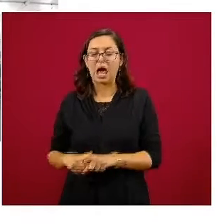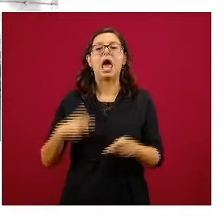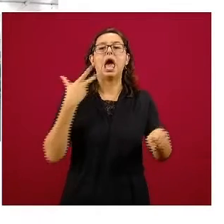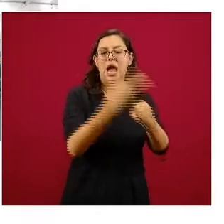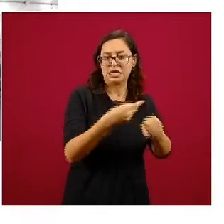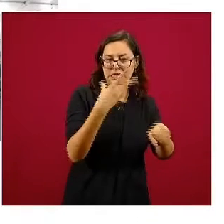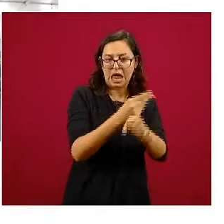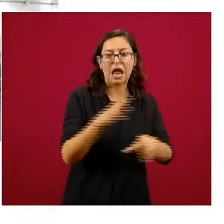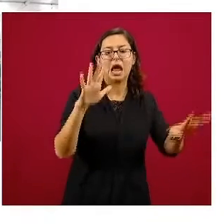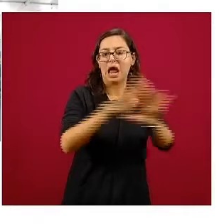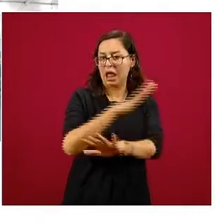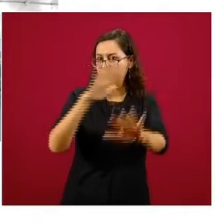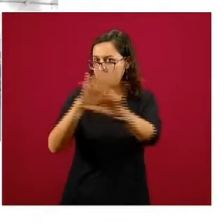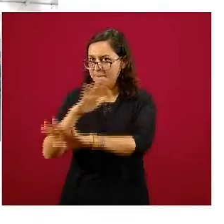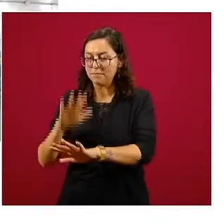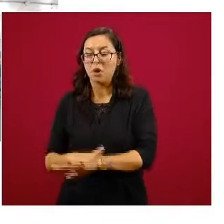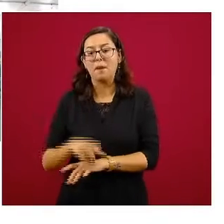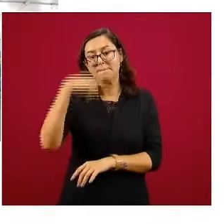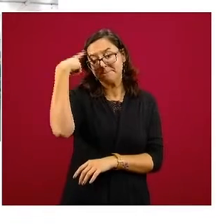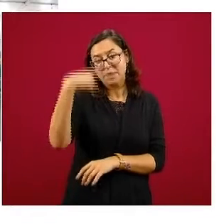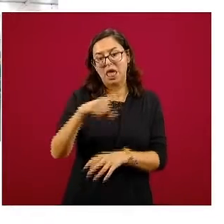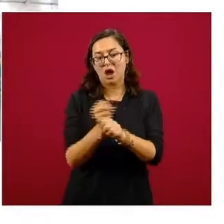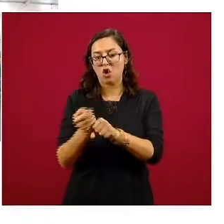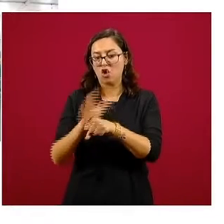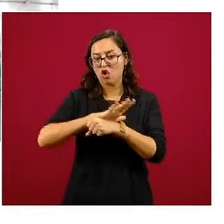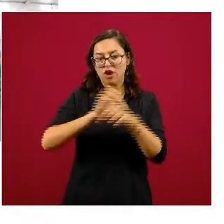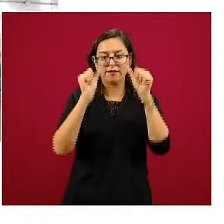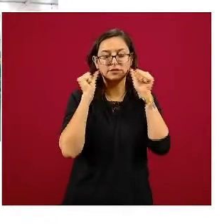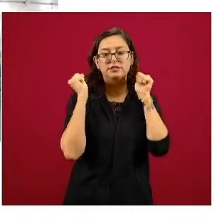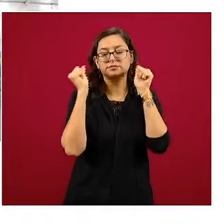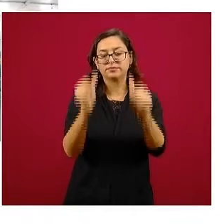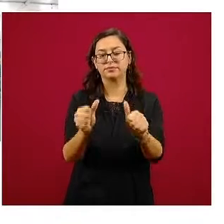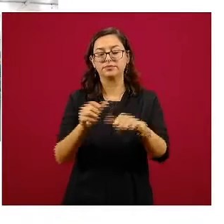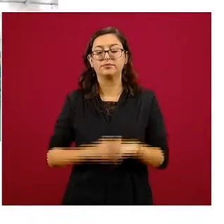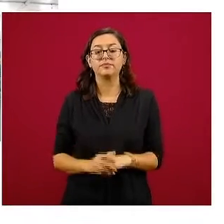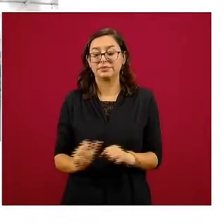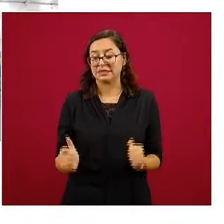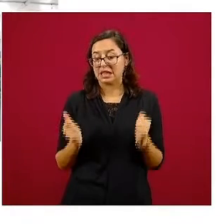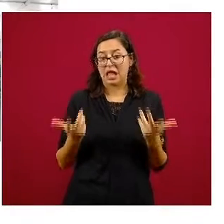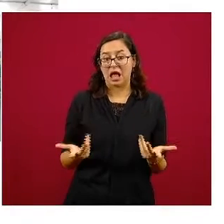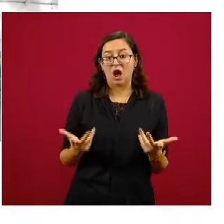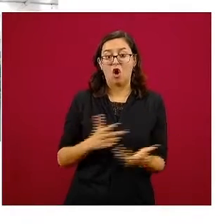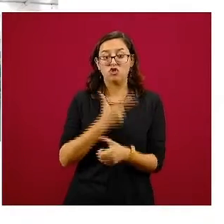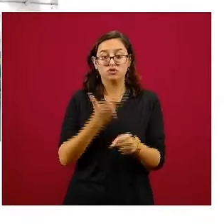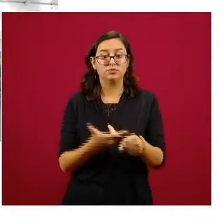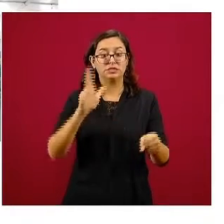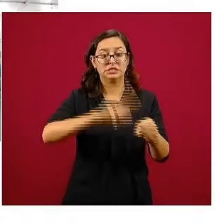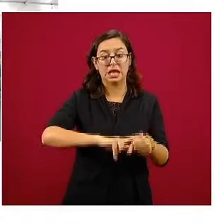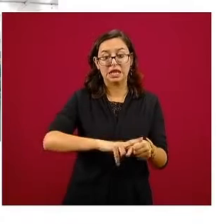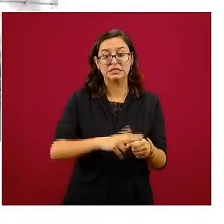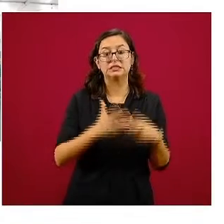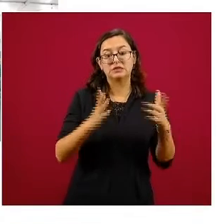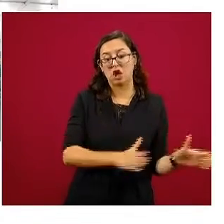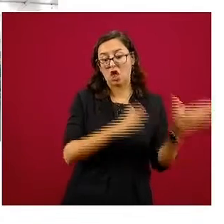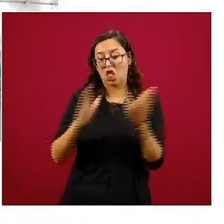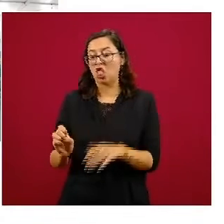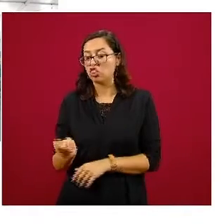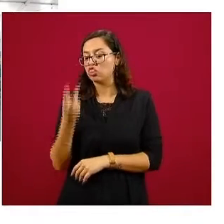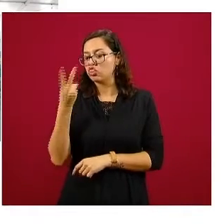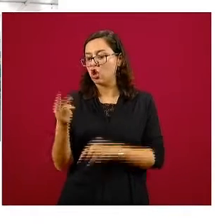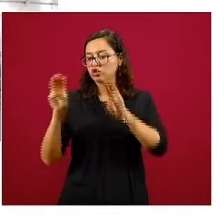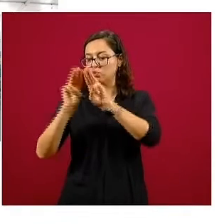de Puebla, y como lo hemos estado haciendo los días viernes, se está